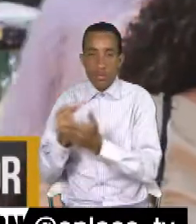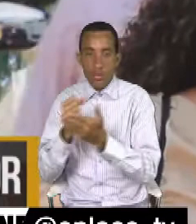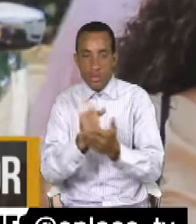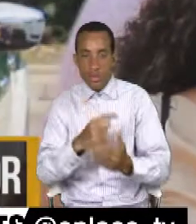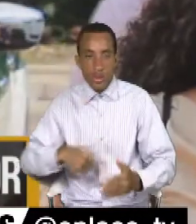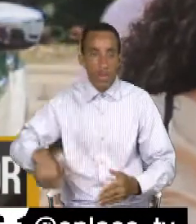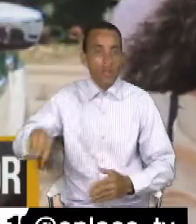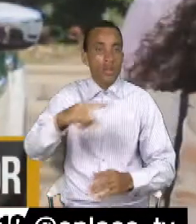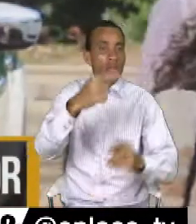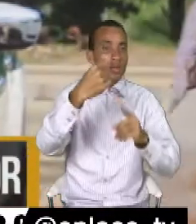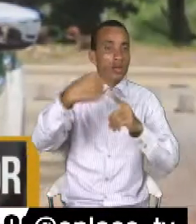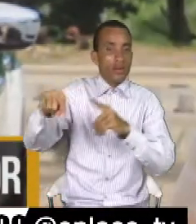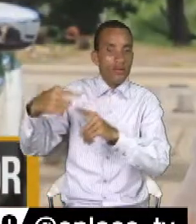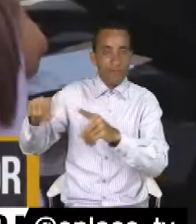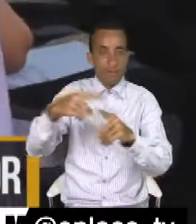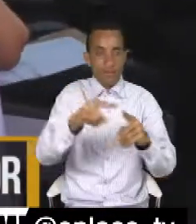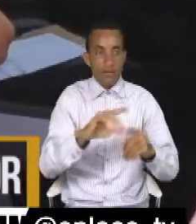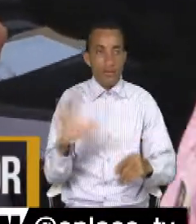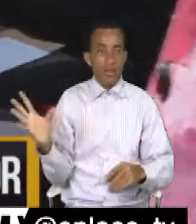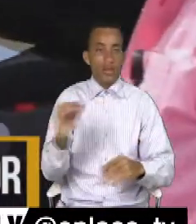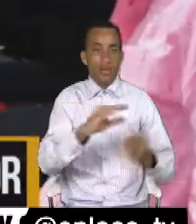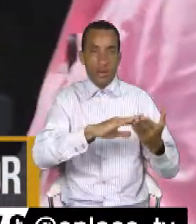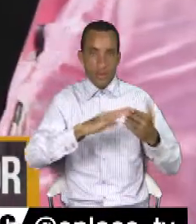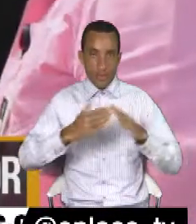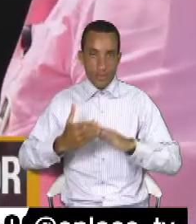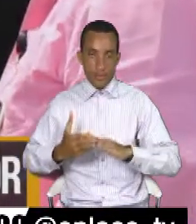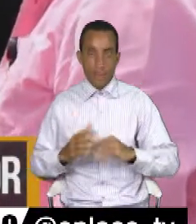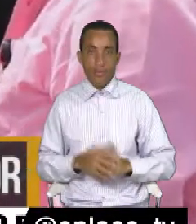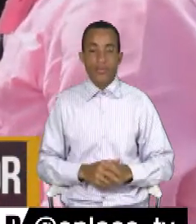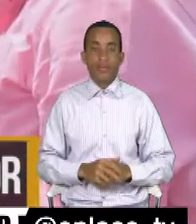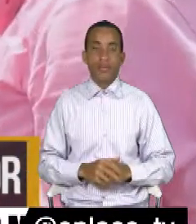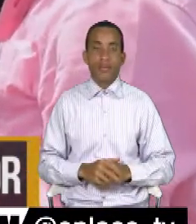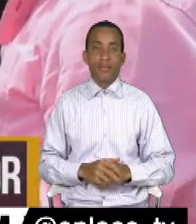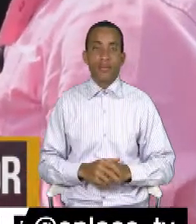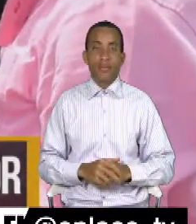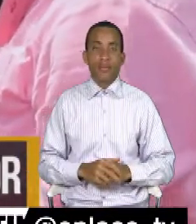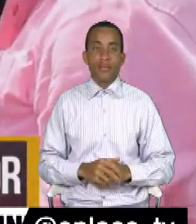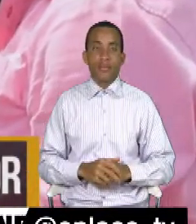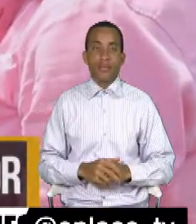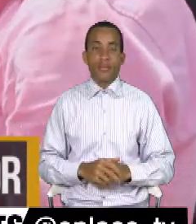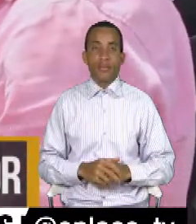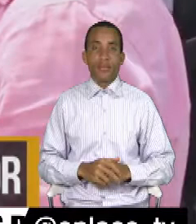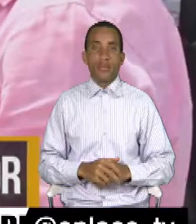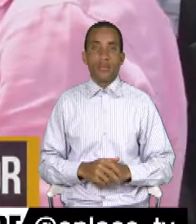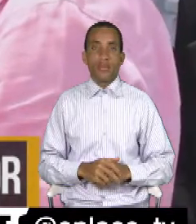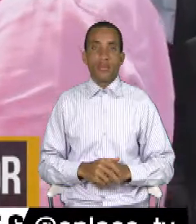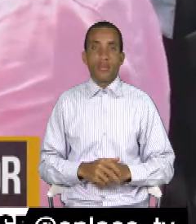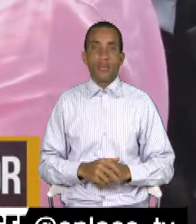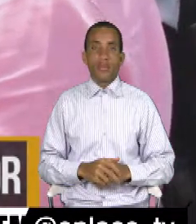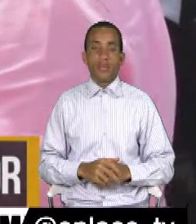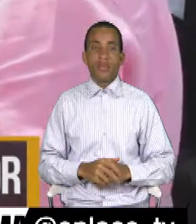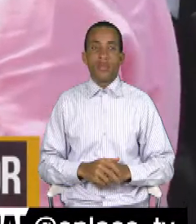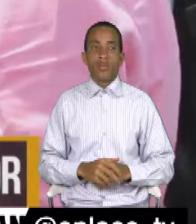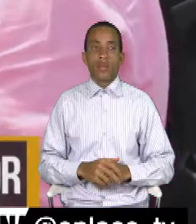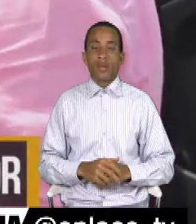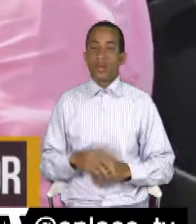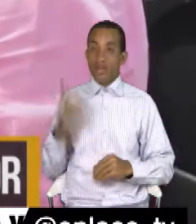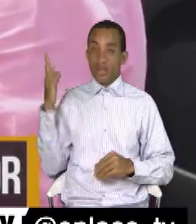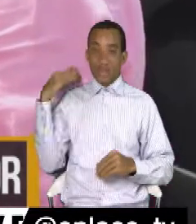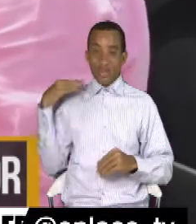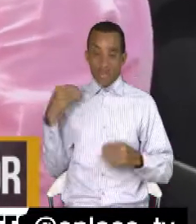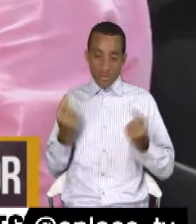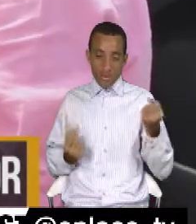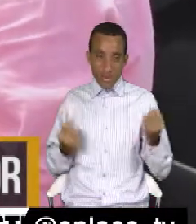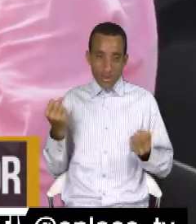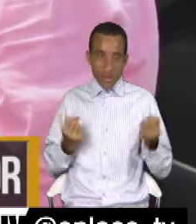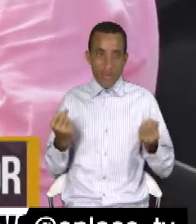requerimientos de la ciudadanía en general. El último vehículo que estábamos utilizando